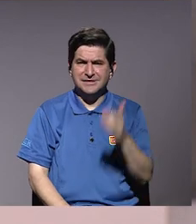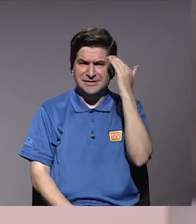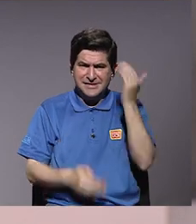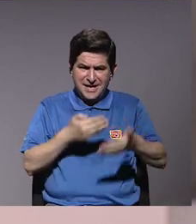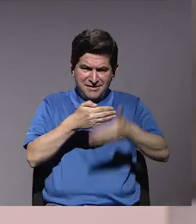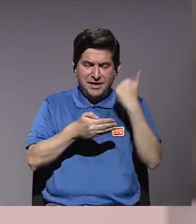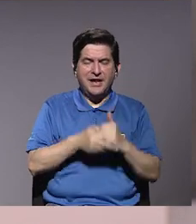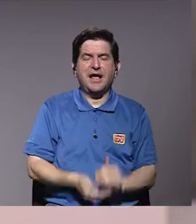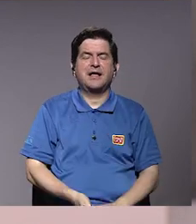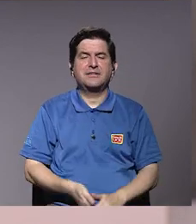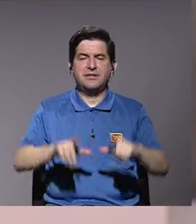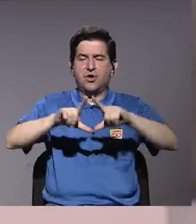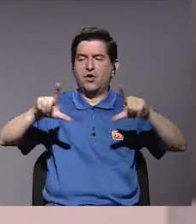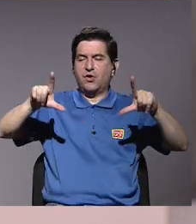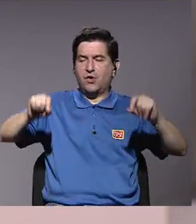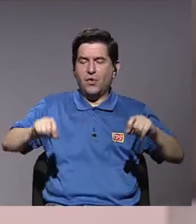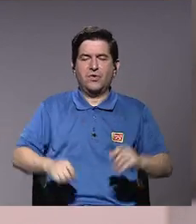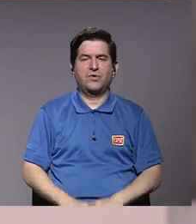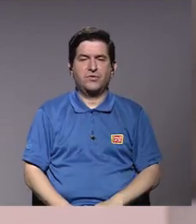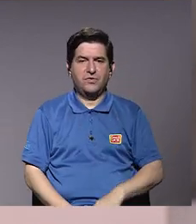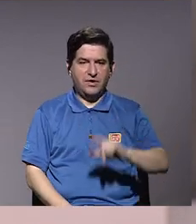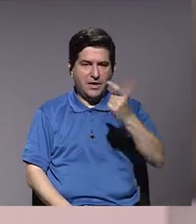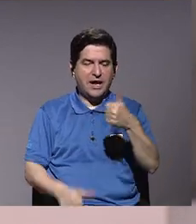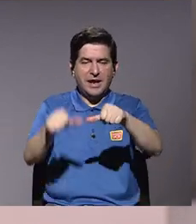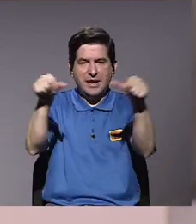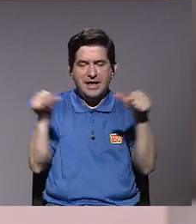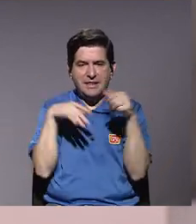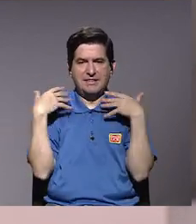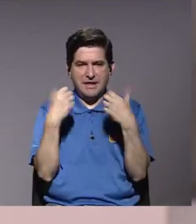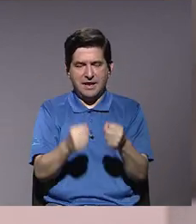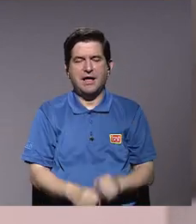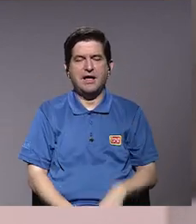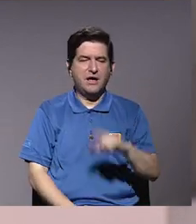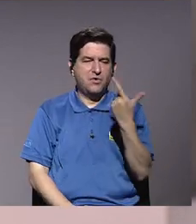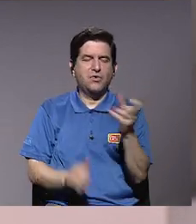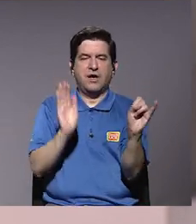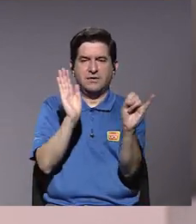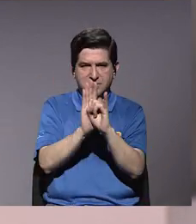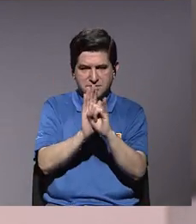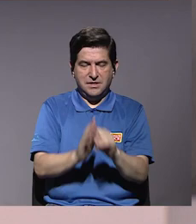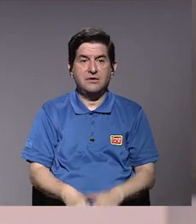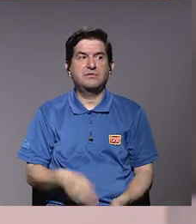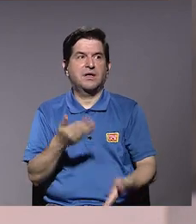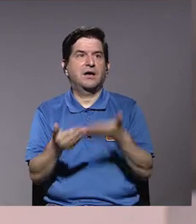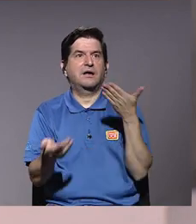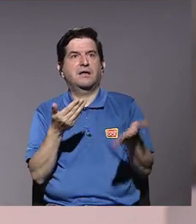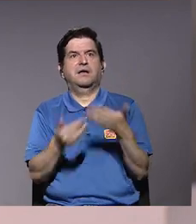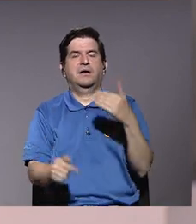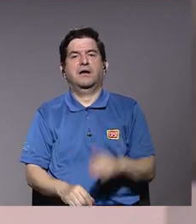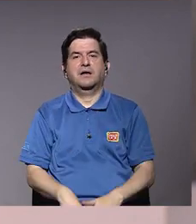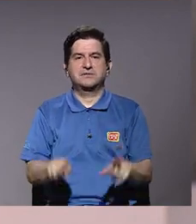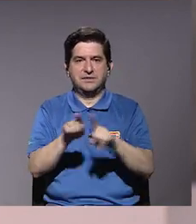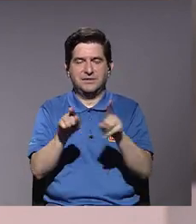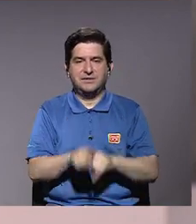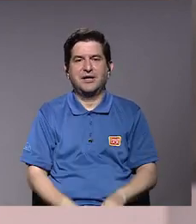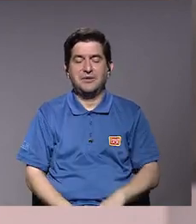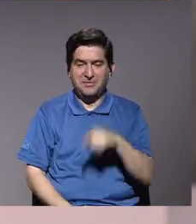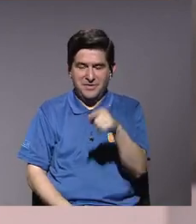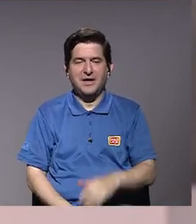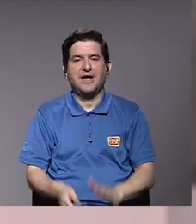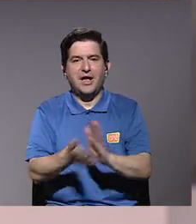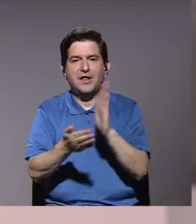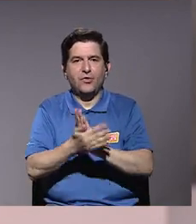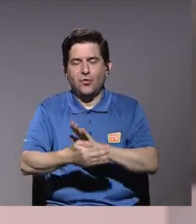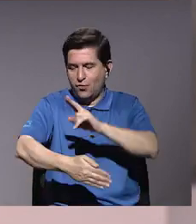de edad, sabemos que antes se llevaba la orden patronal, el carnet del área de salud, la cédula de identidad y casi que hasta la